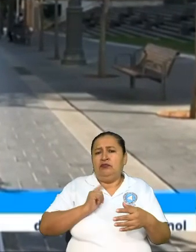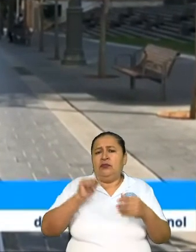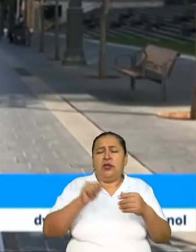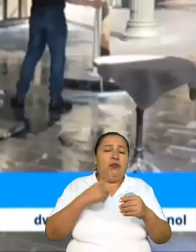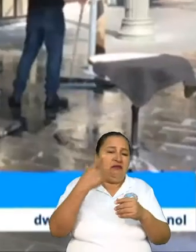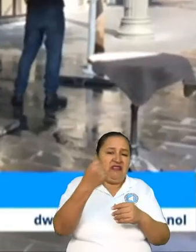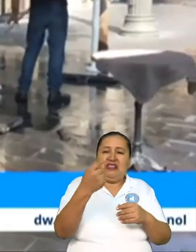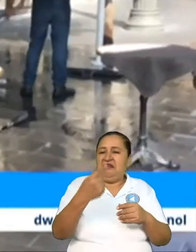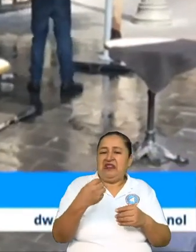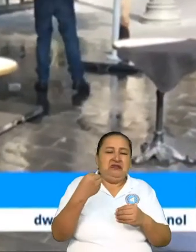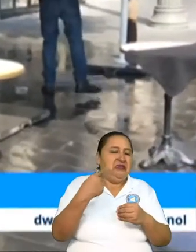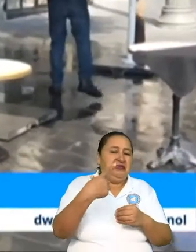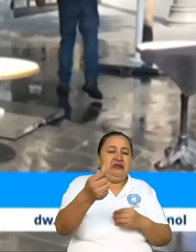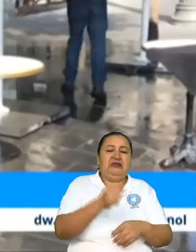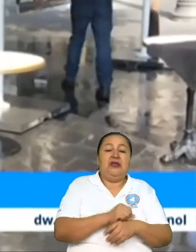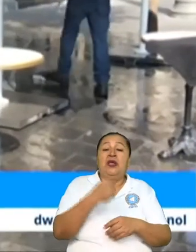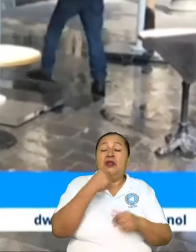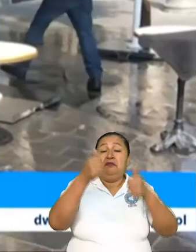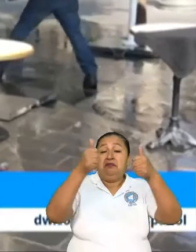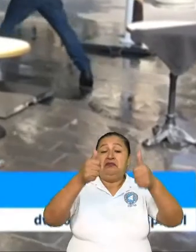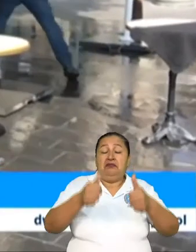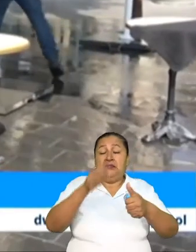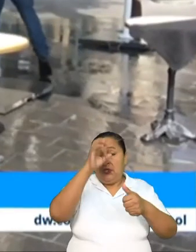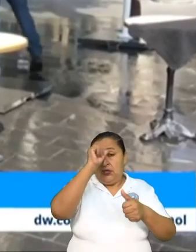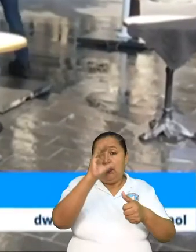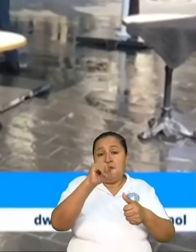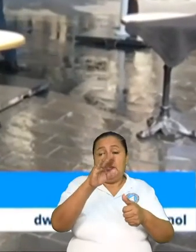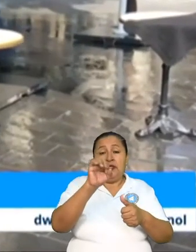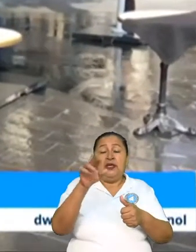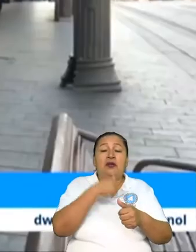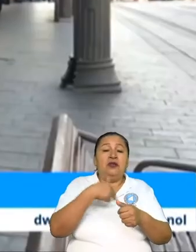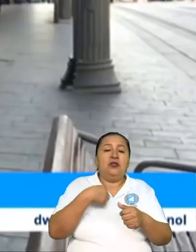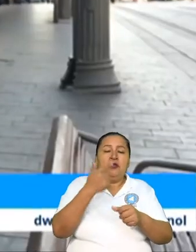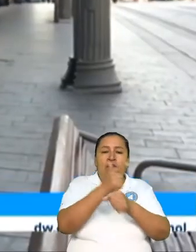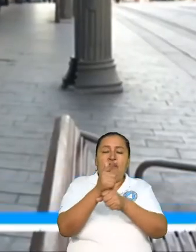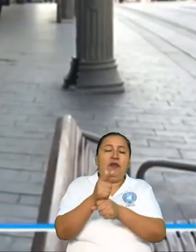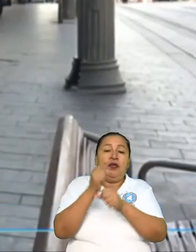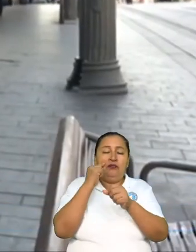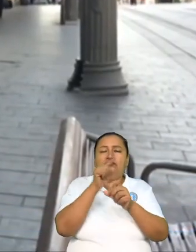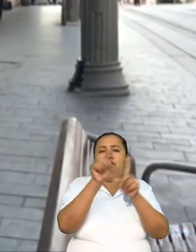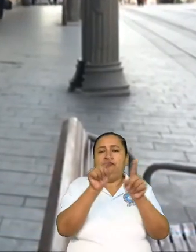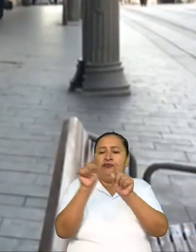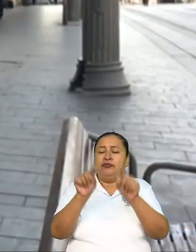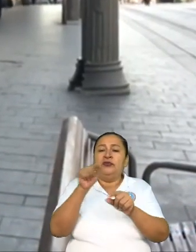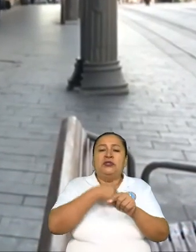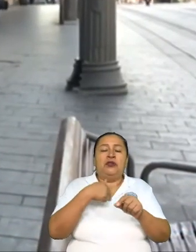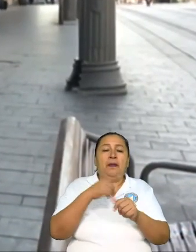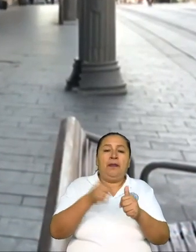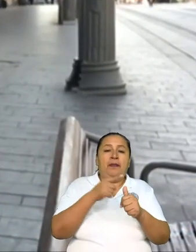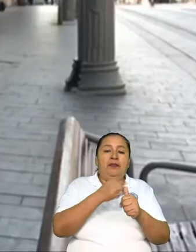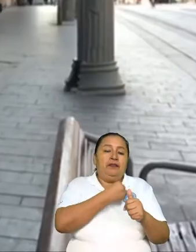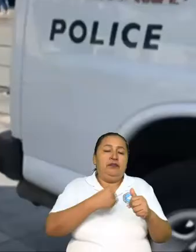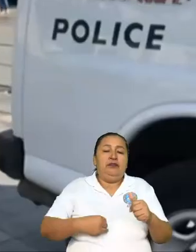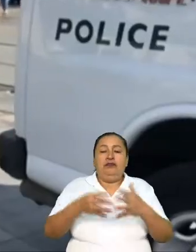eso, expresó. El anuncio de la canciller se realizó mediante videoconferencia celebrada con los primeros ministros